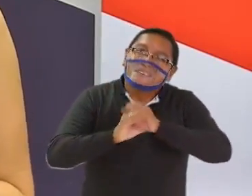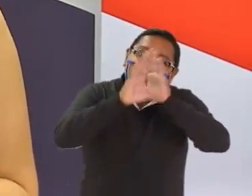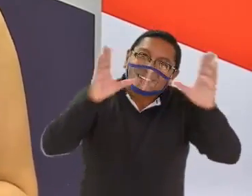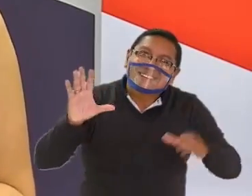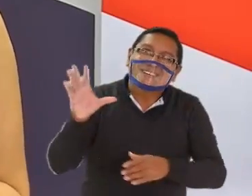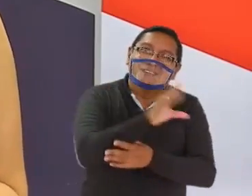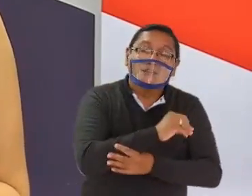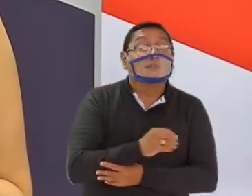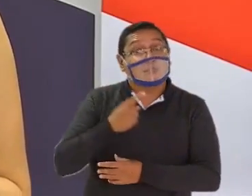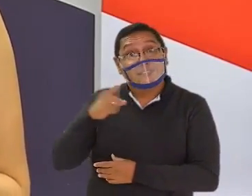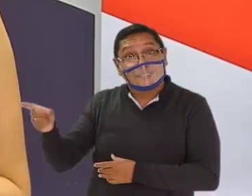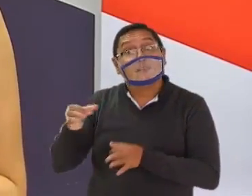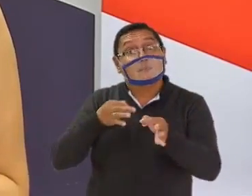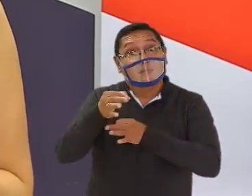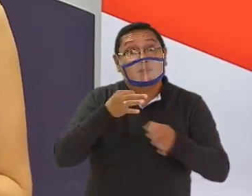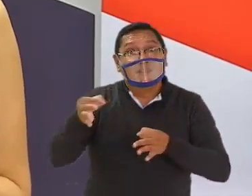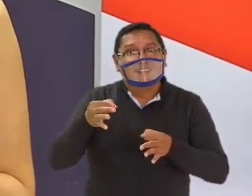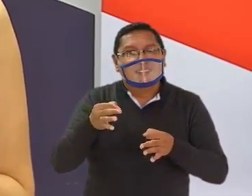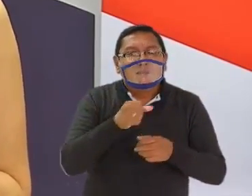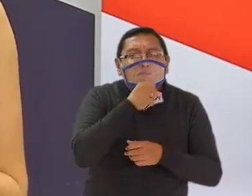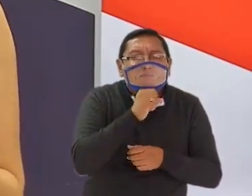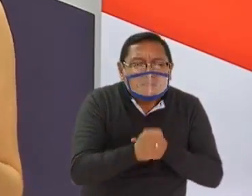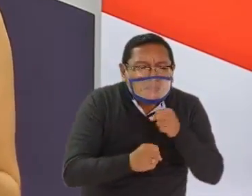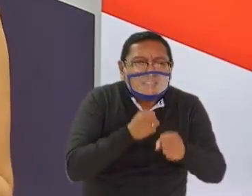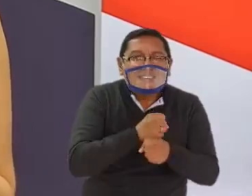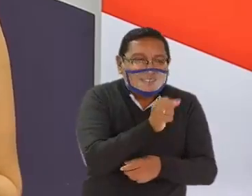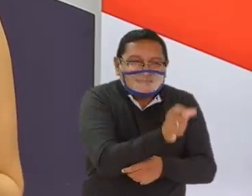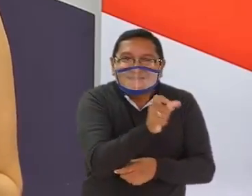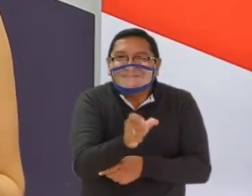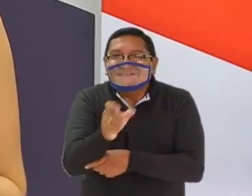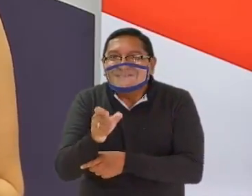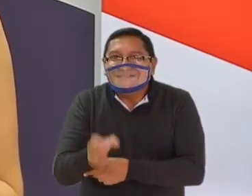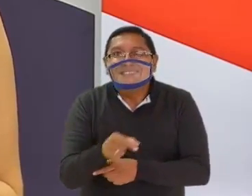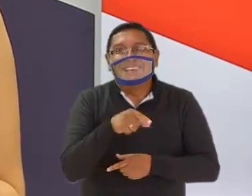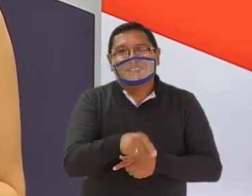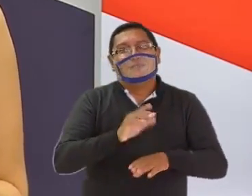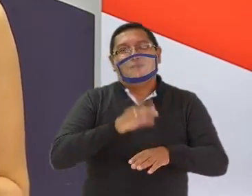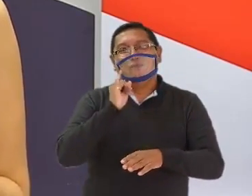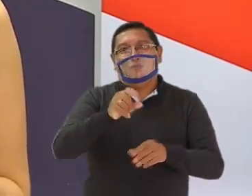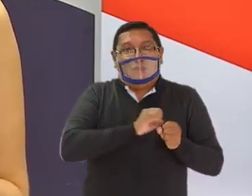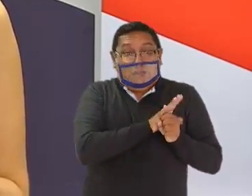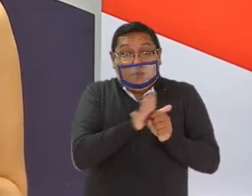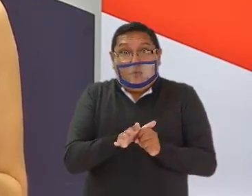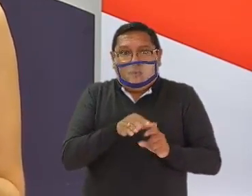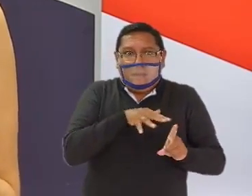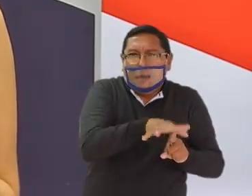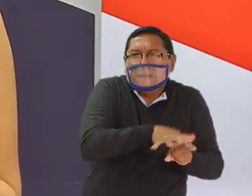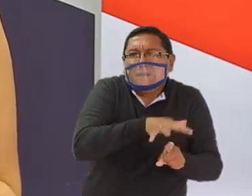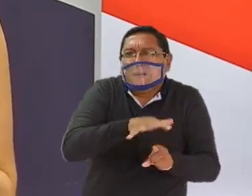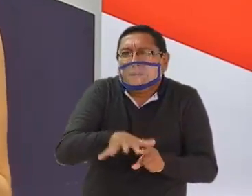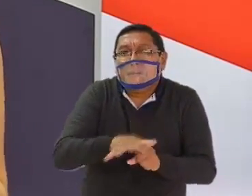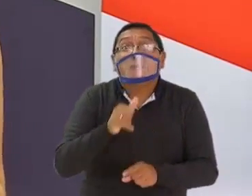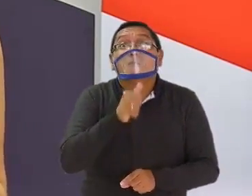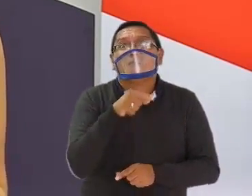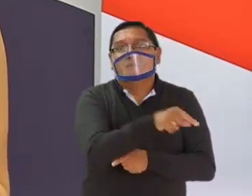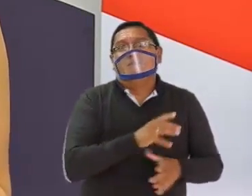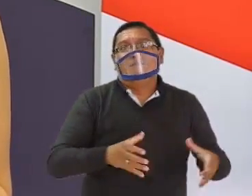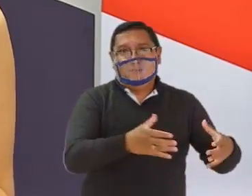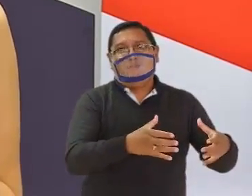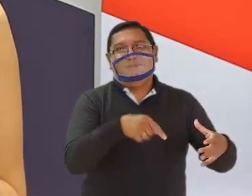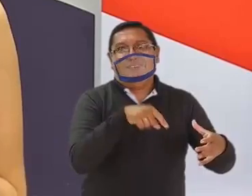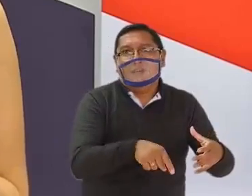distintas ocasiones, la estrategia Más 60 surge por la afectación que el COVID-19 estaba generando en nuestros adultos mayores y que tenían algún